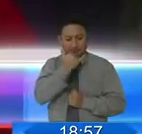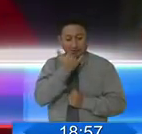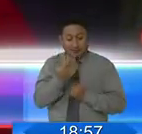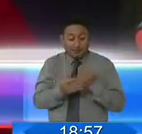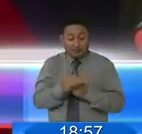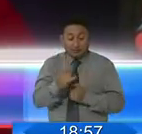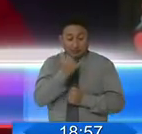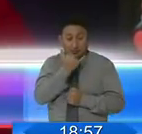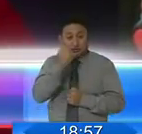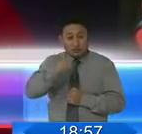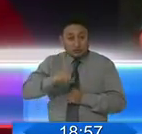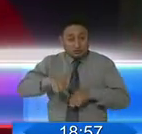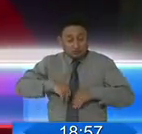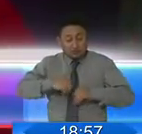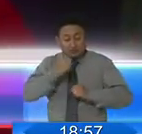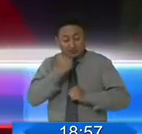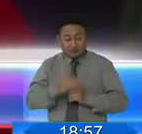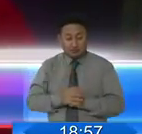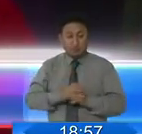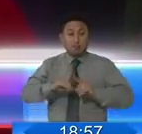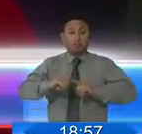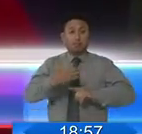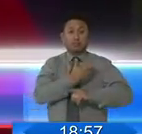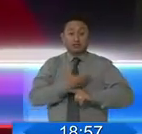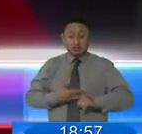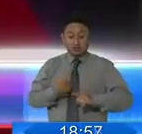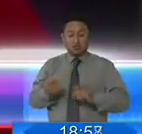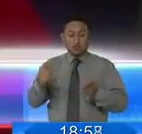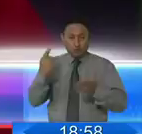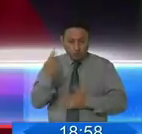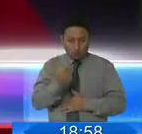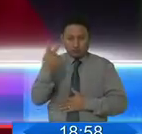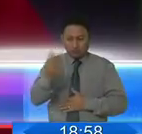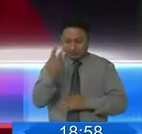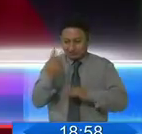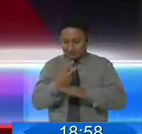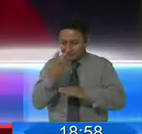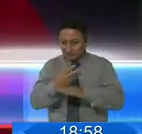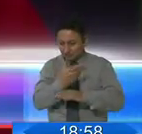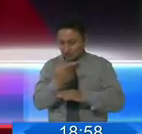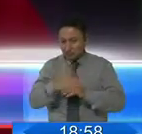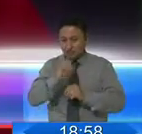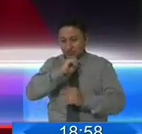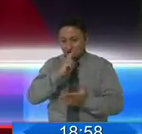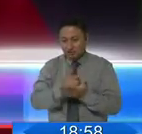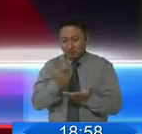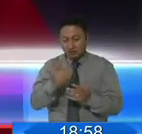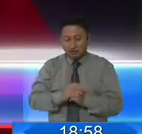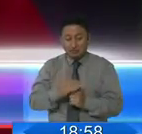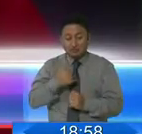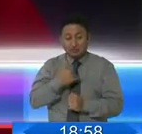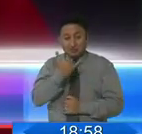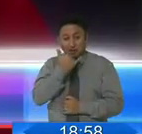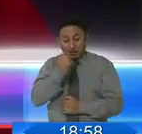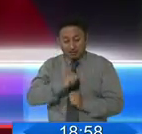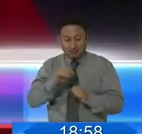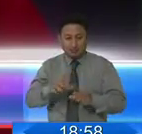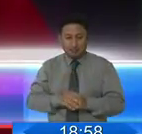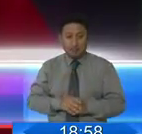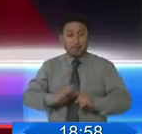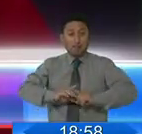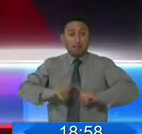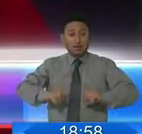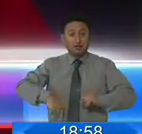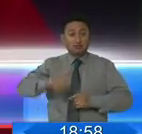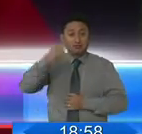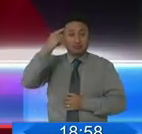se han presentado por supuesto el presidente una y otra vez ha dicho que hay que reconocer y tratar de reparar sin embargo creemos